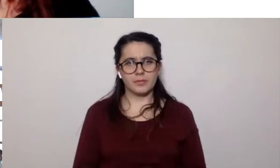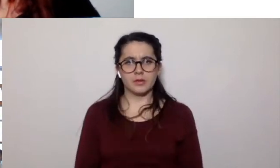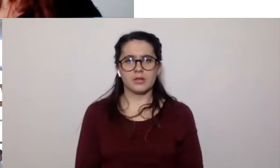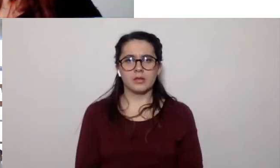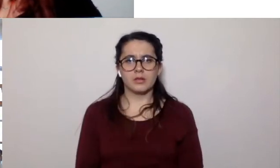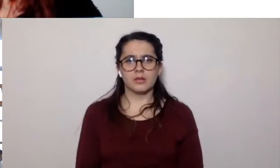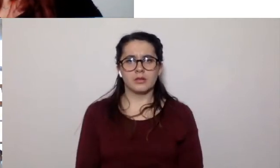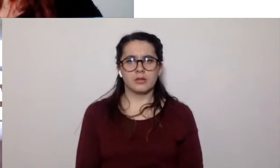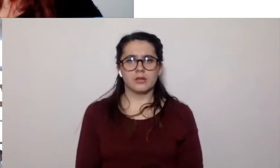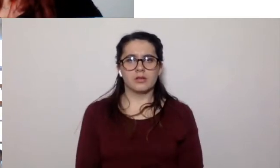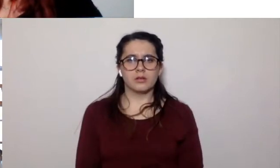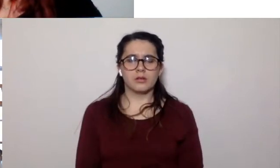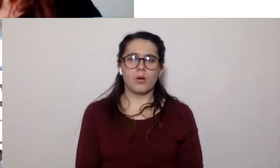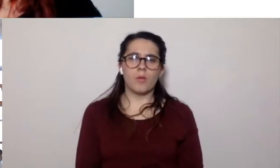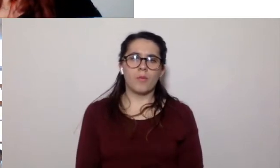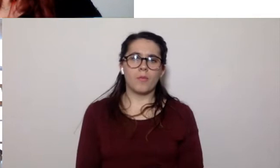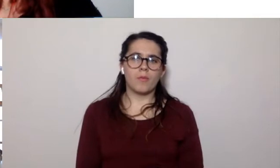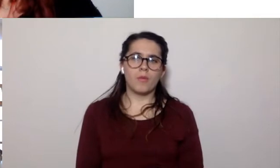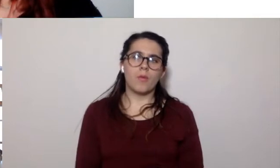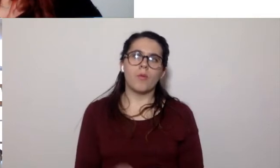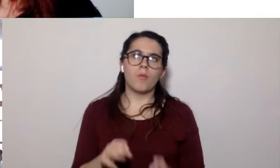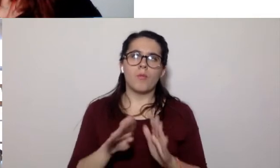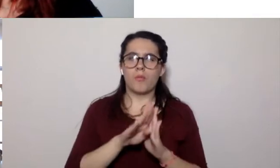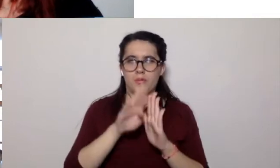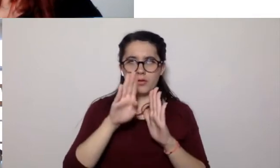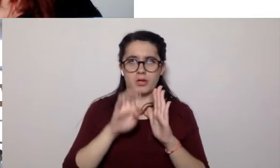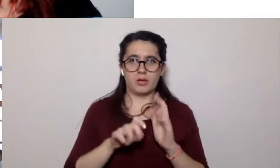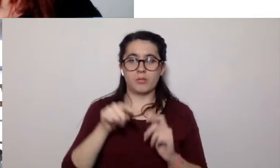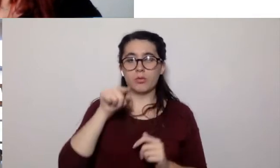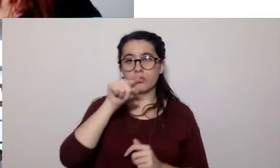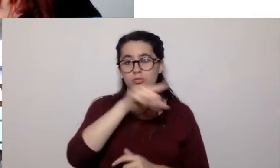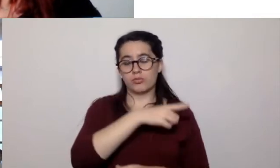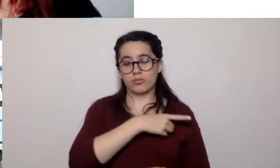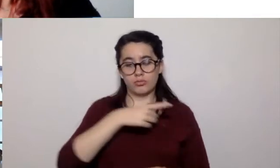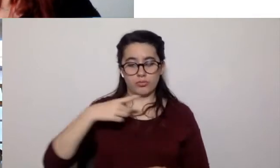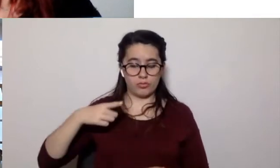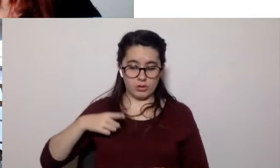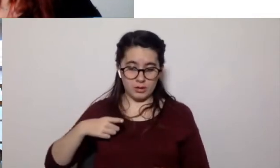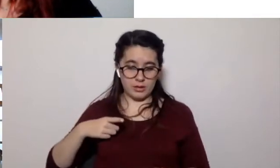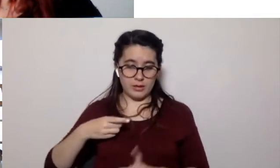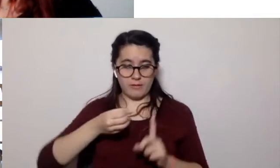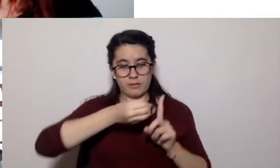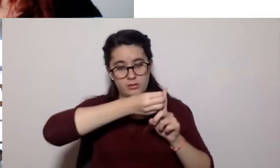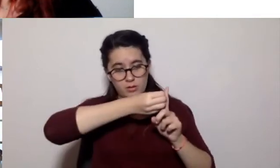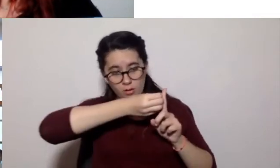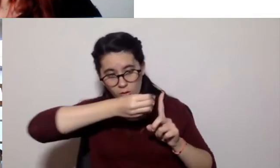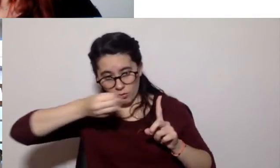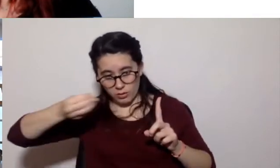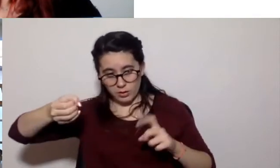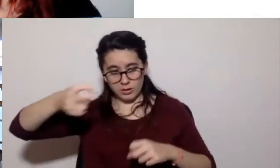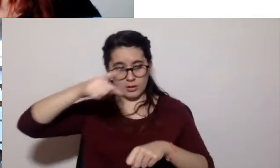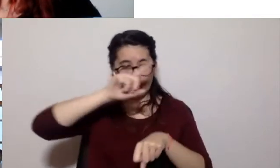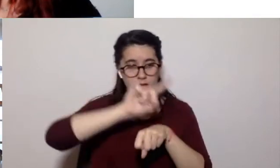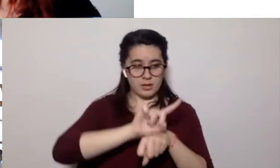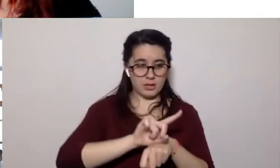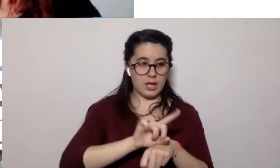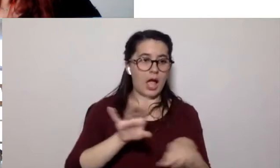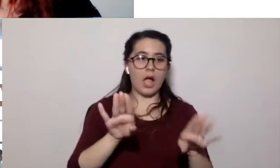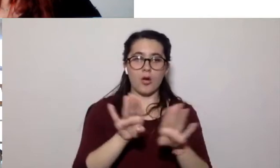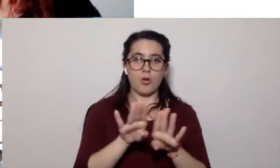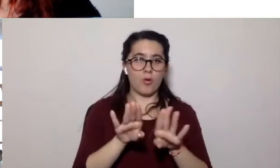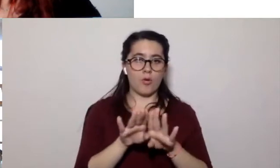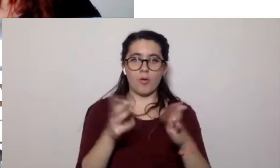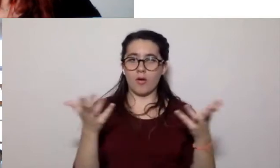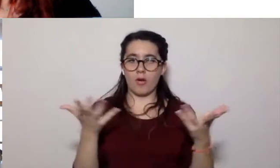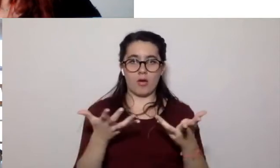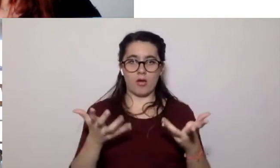ten una rutina bien fija, pero fíjate que yo noté mucho al principio, sobre todo, que